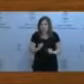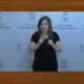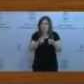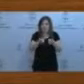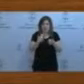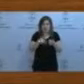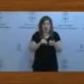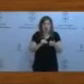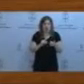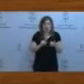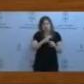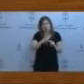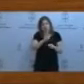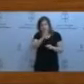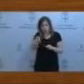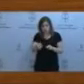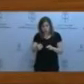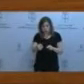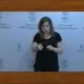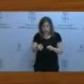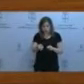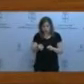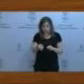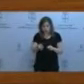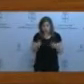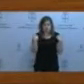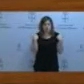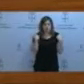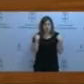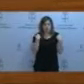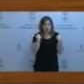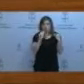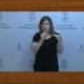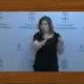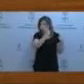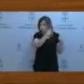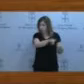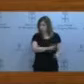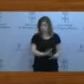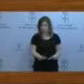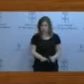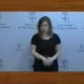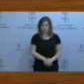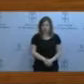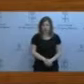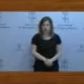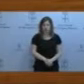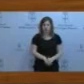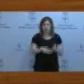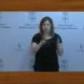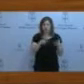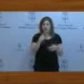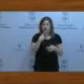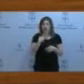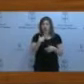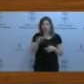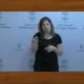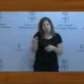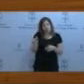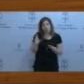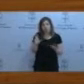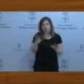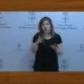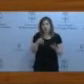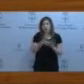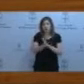cero con otra política, pues la responsabilidad es suya, solo suya. niegue usted la recepción de esta herencia, plantee una nueva actitud